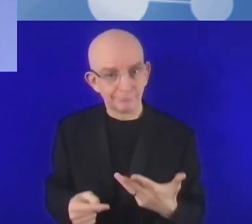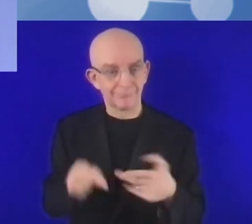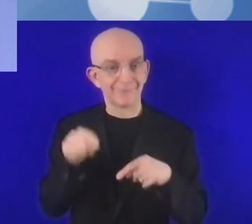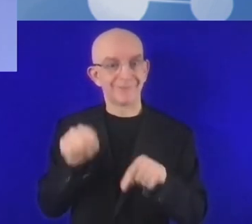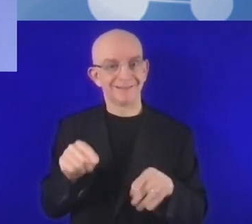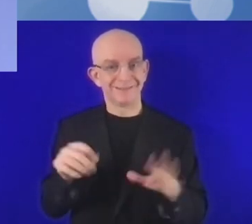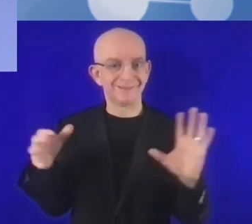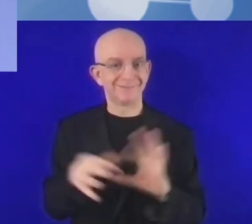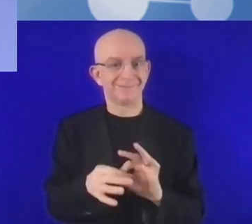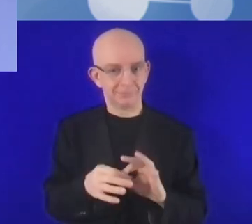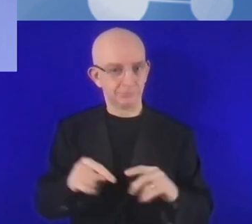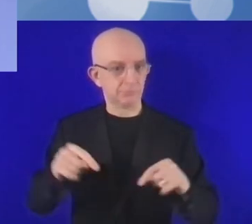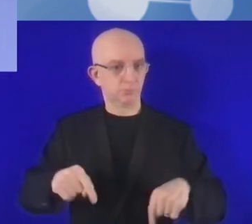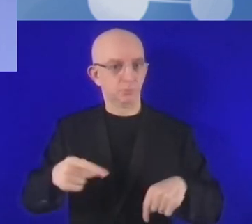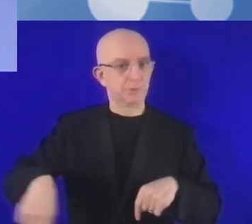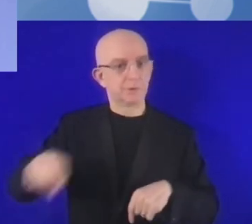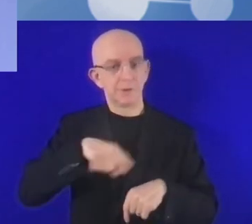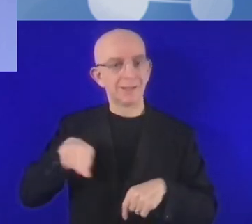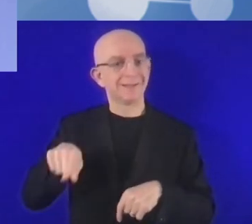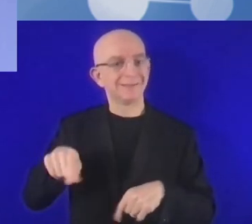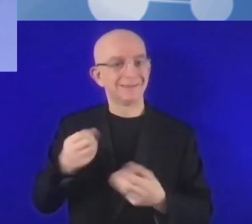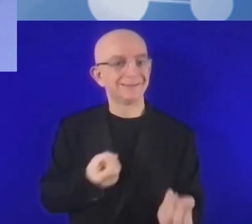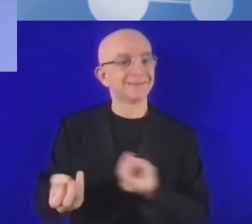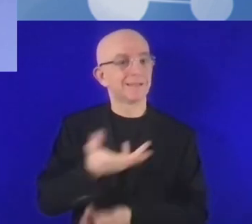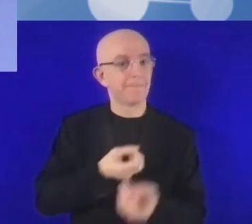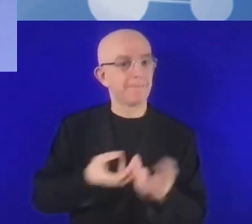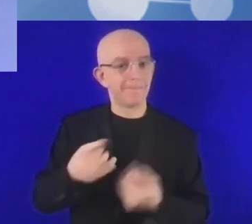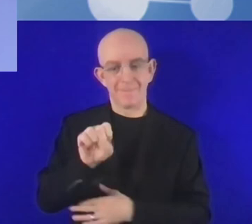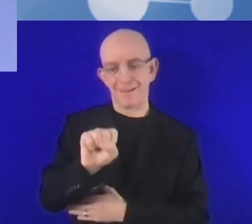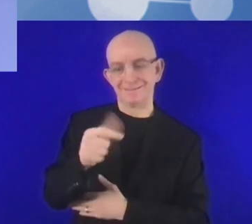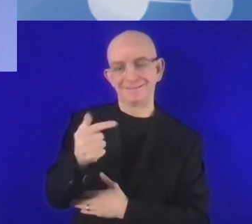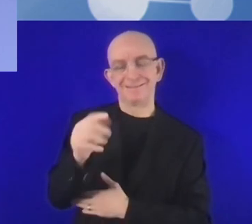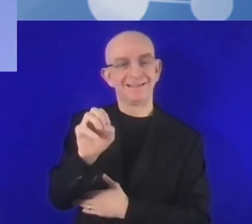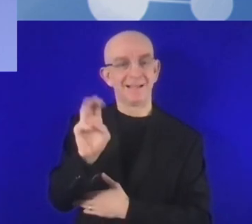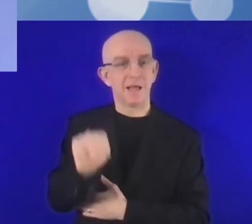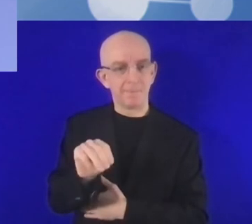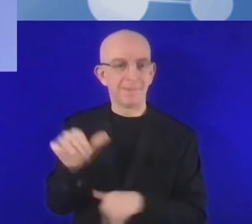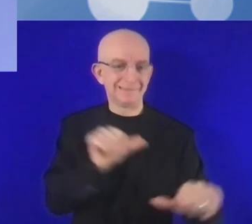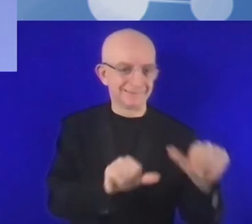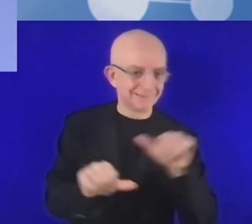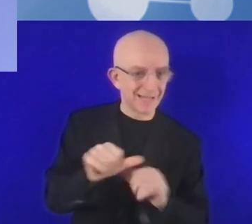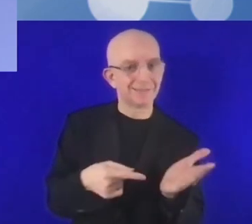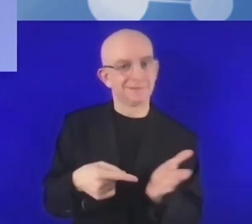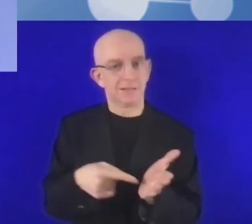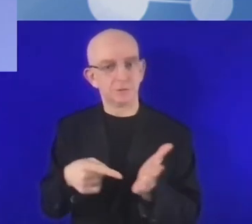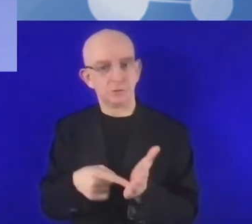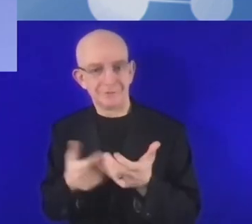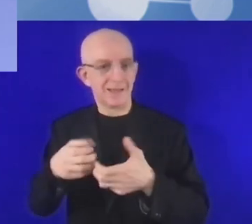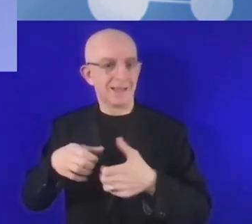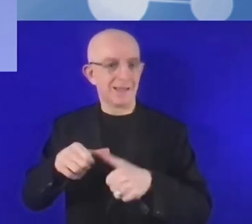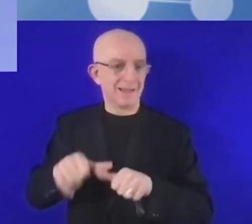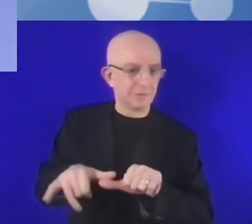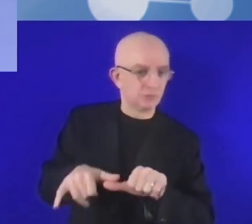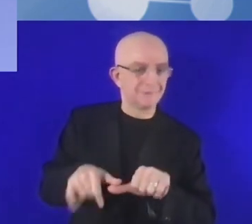pienso que las asignaturas del grupo STEM son asignaturas importantes, pero se debería añadir